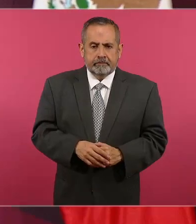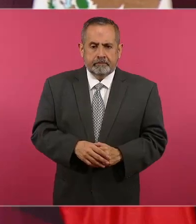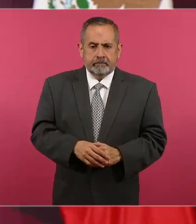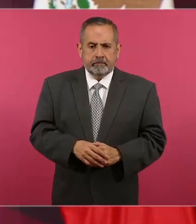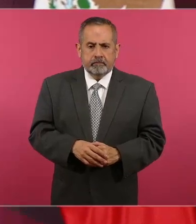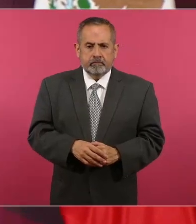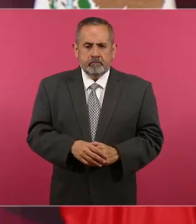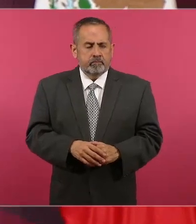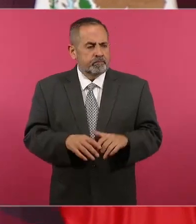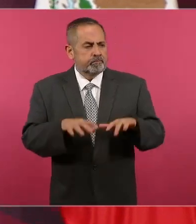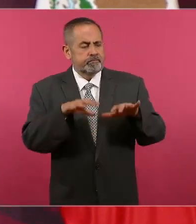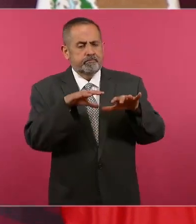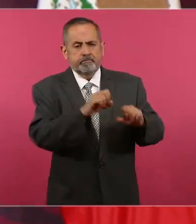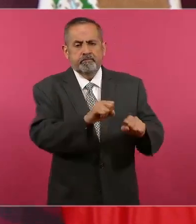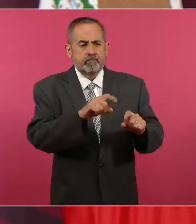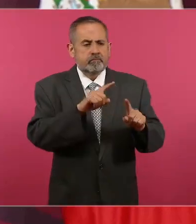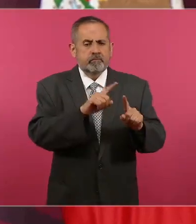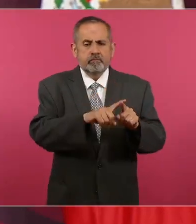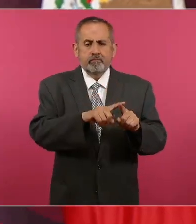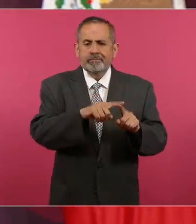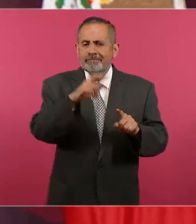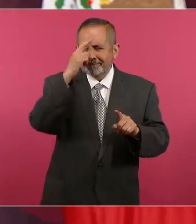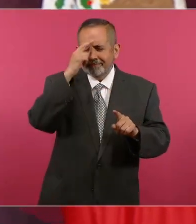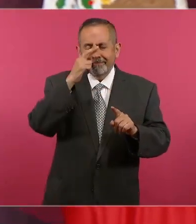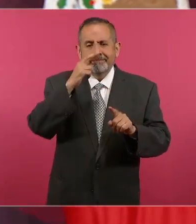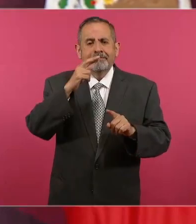un constructor de la Estela de Luz.